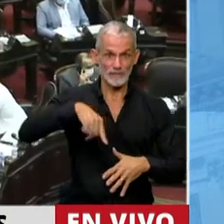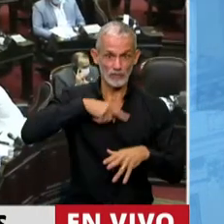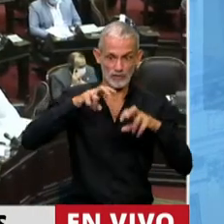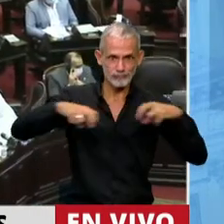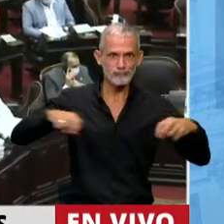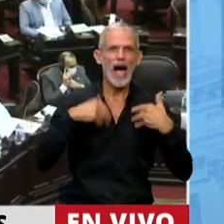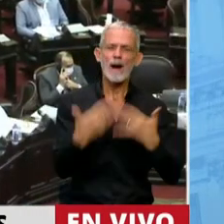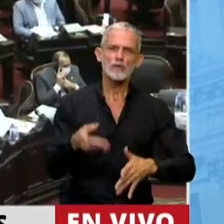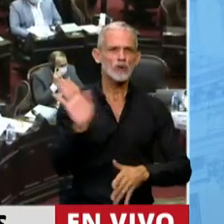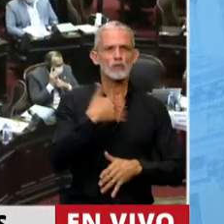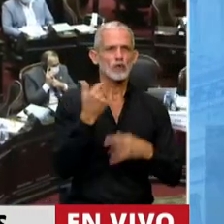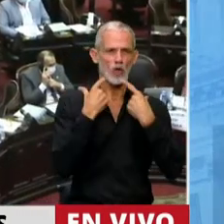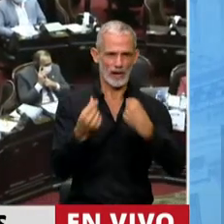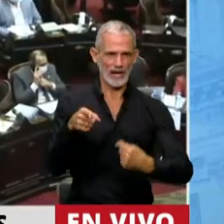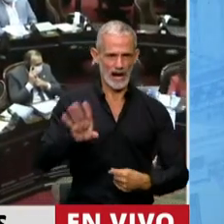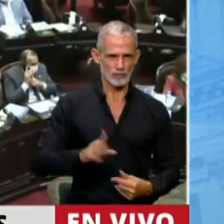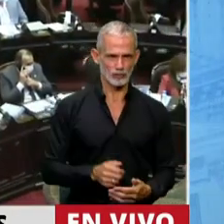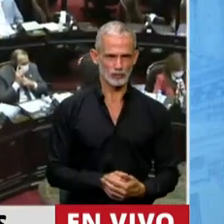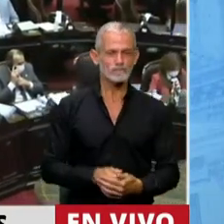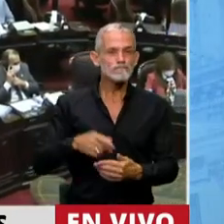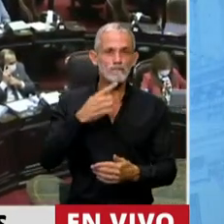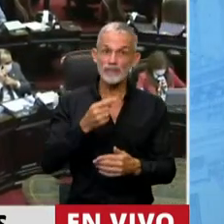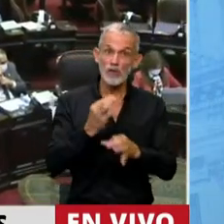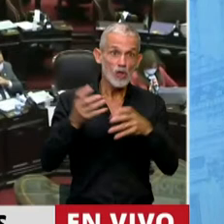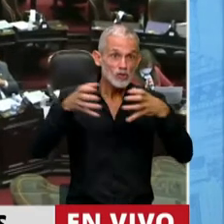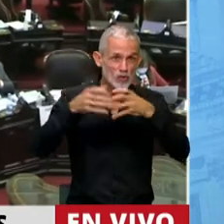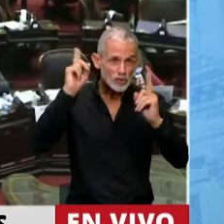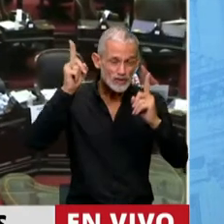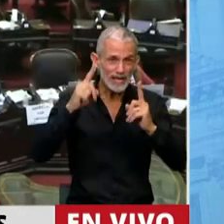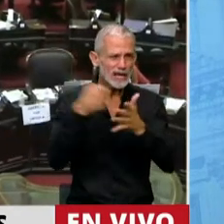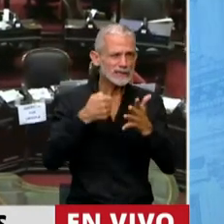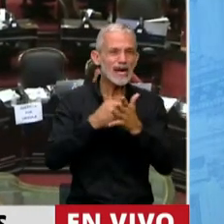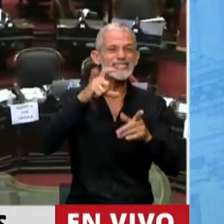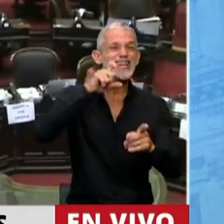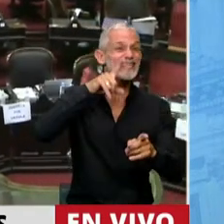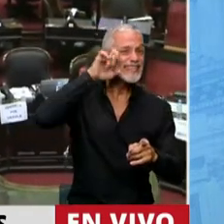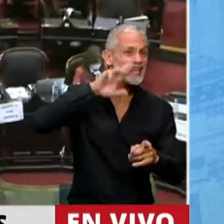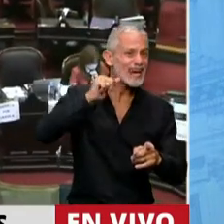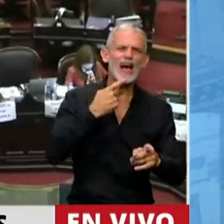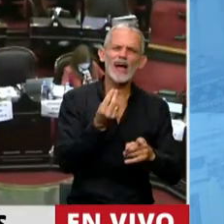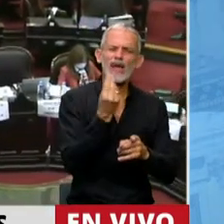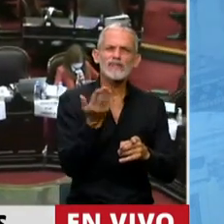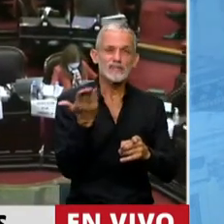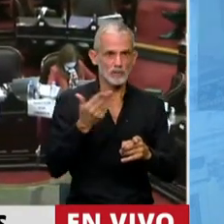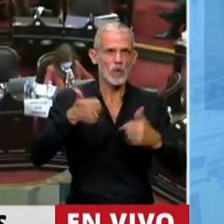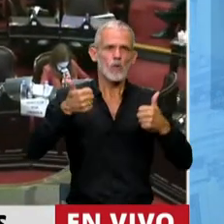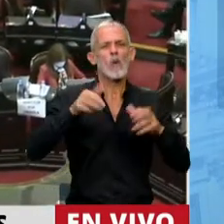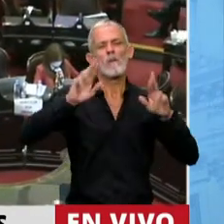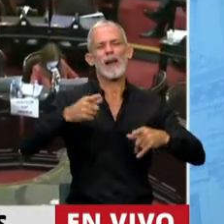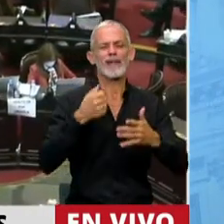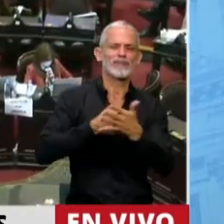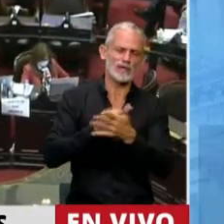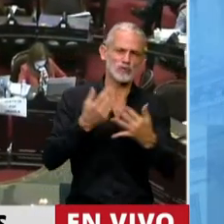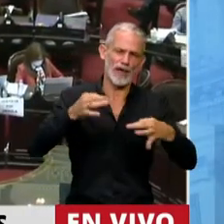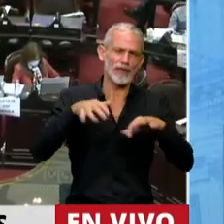bancas apoyamos todos esos reclamos. Y dicen los docentes combativos, se espera que escucha, sería bueno que hubiera un plan de lucha.